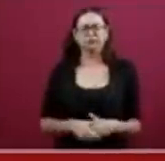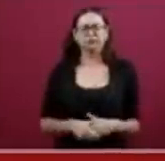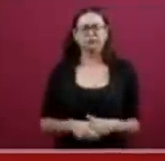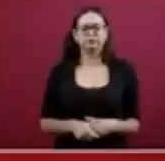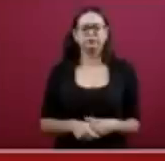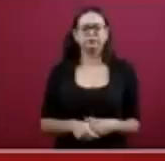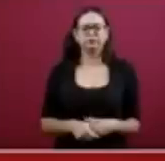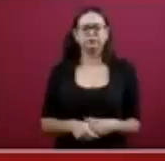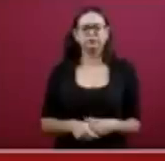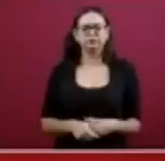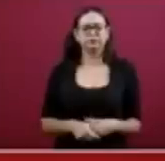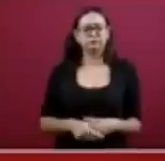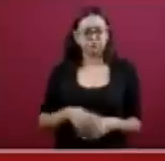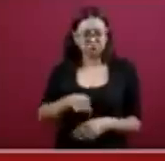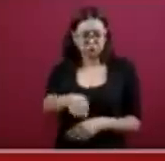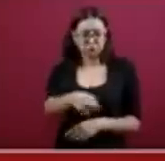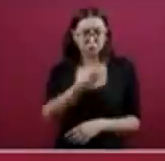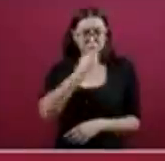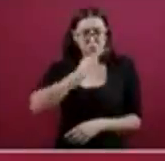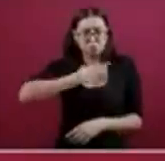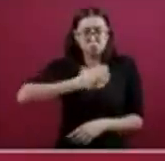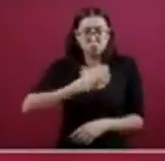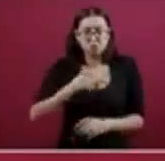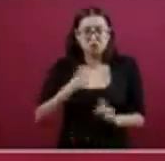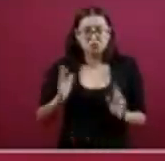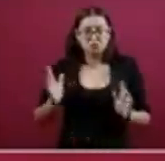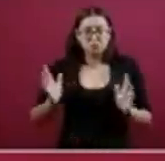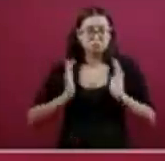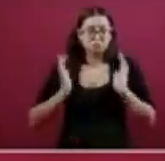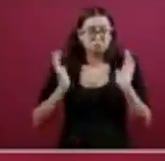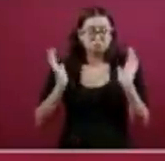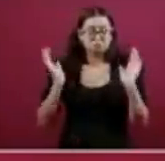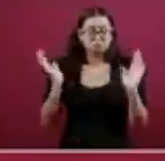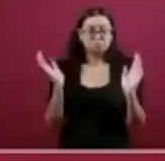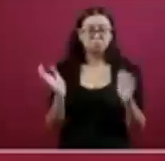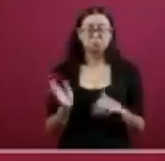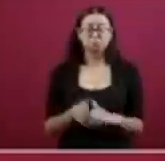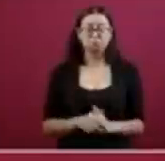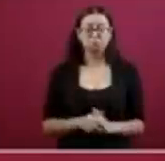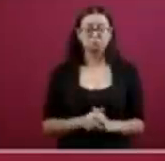Es hasta ahora que me estoy enterando.